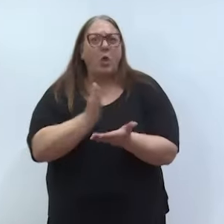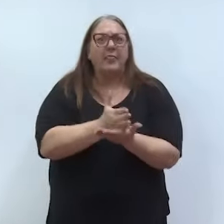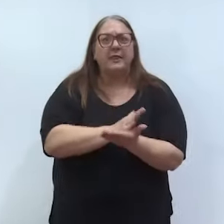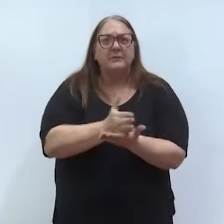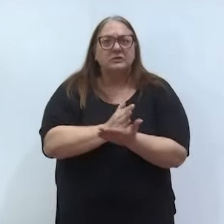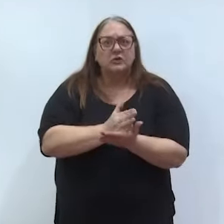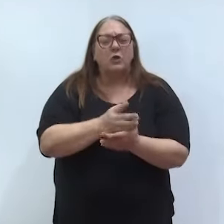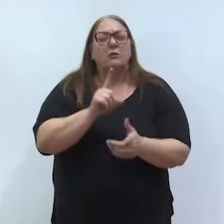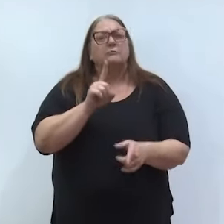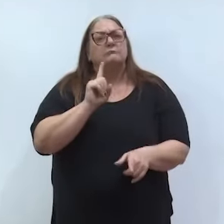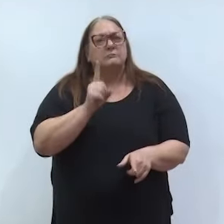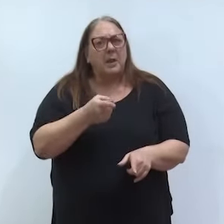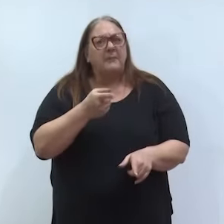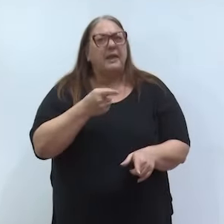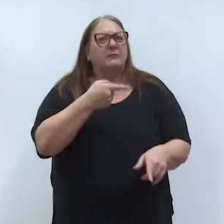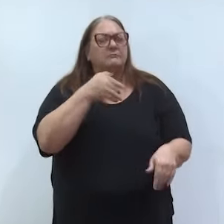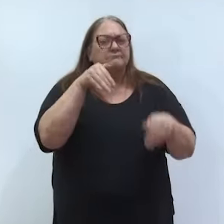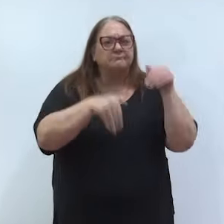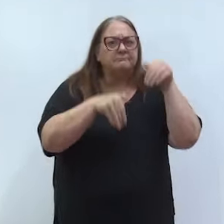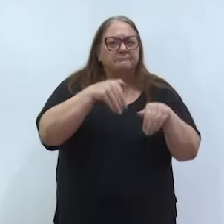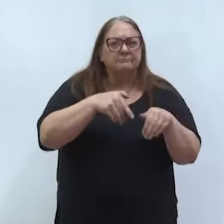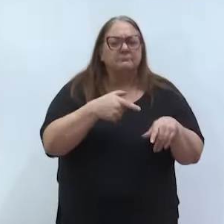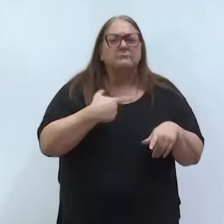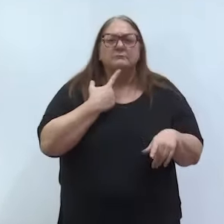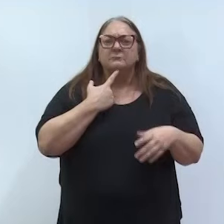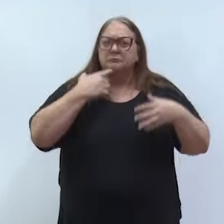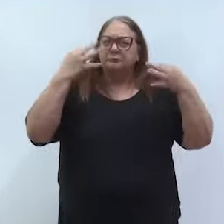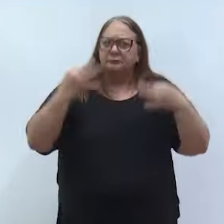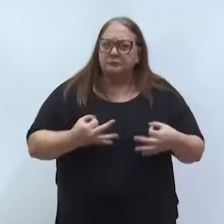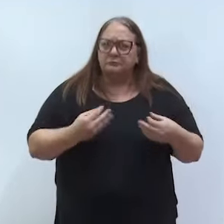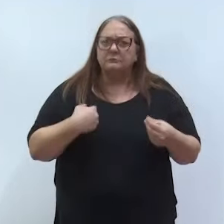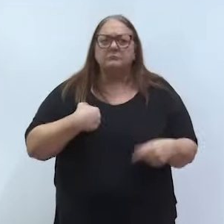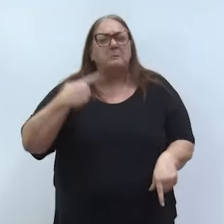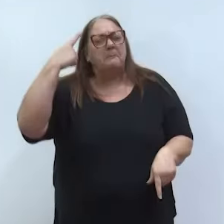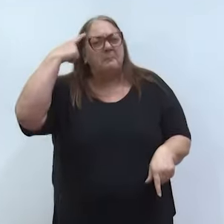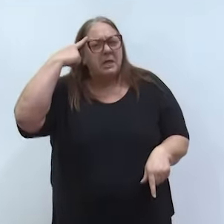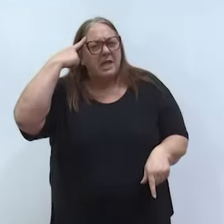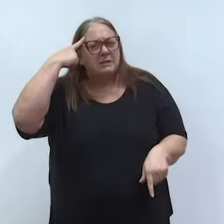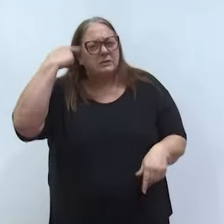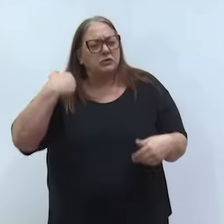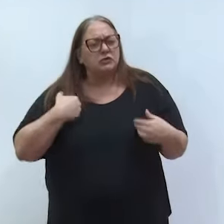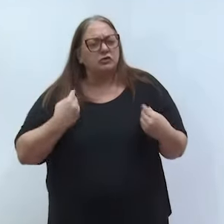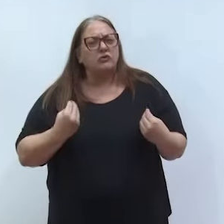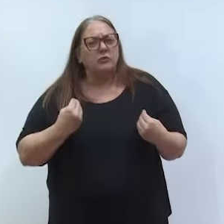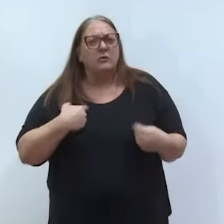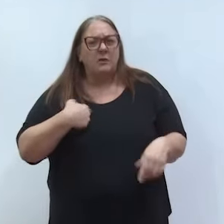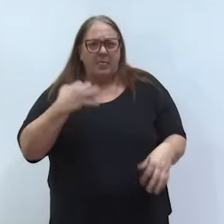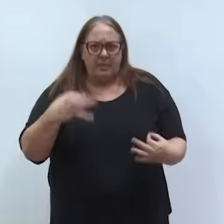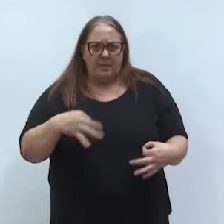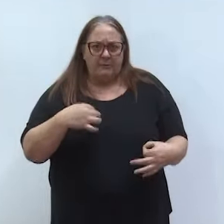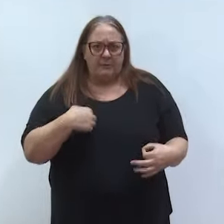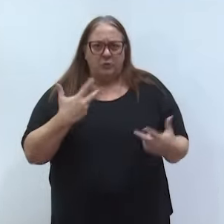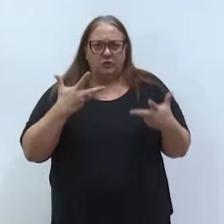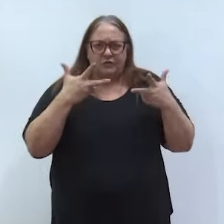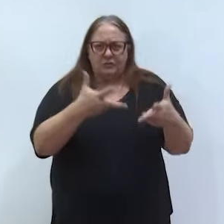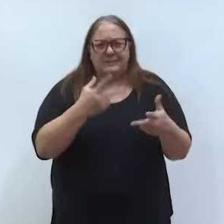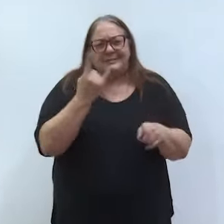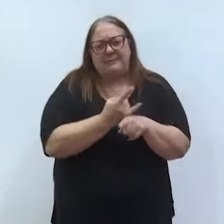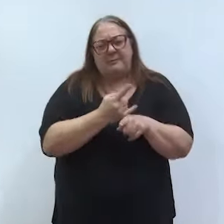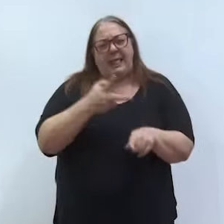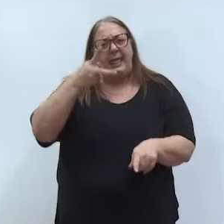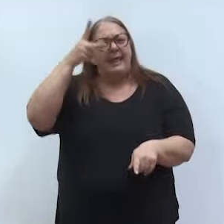electoral netamente yo creo que netamente y pienso que que debemos cuando hablamos siempre del kishner ismo y del